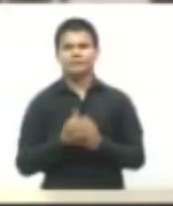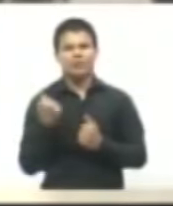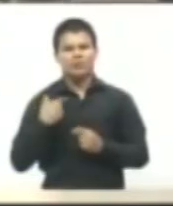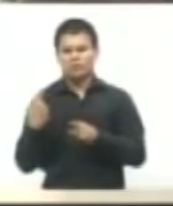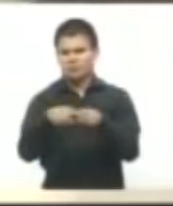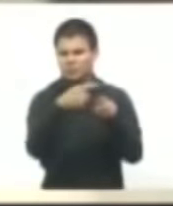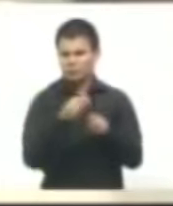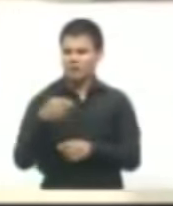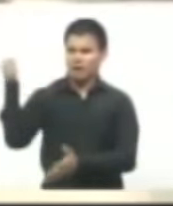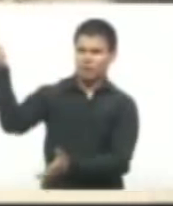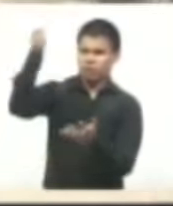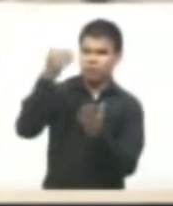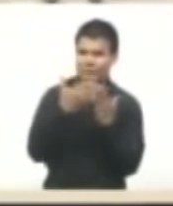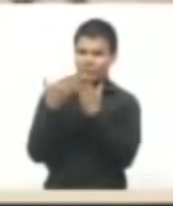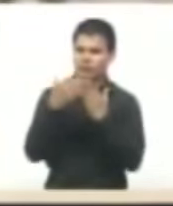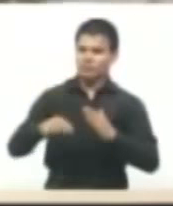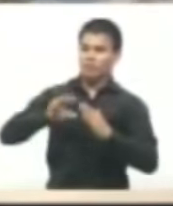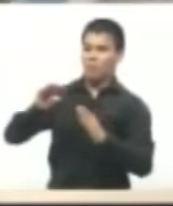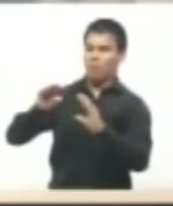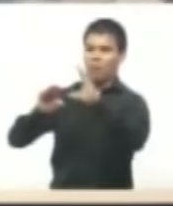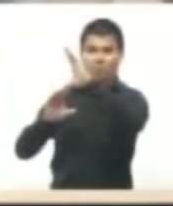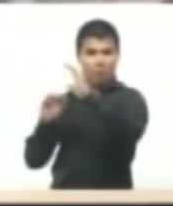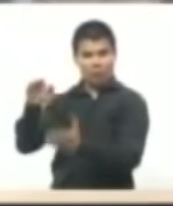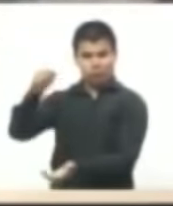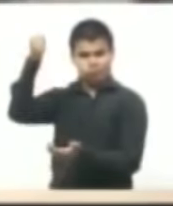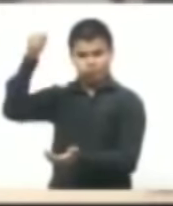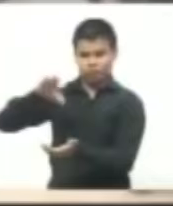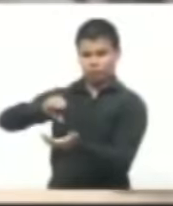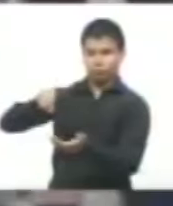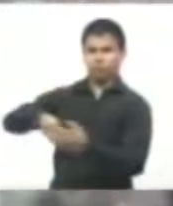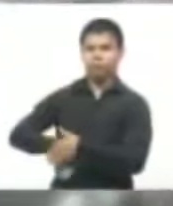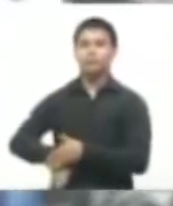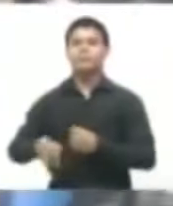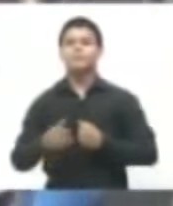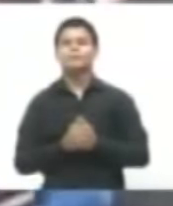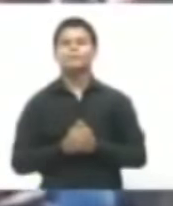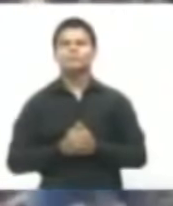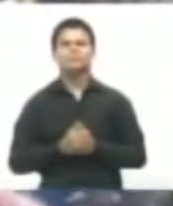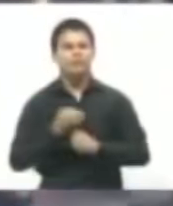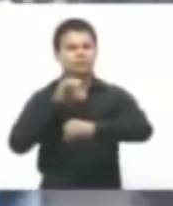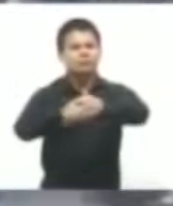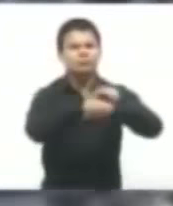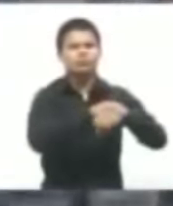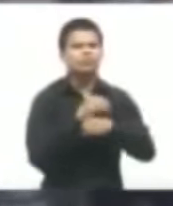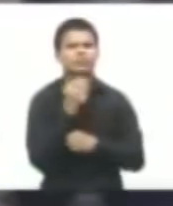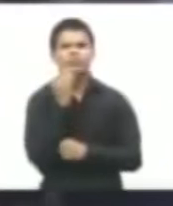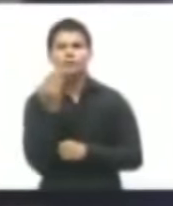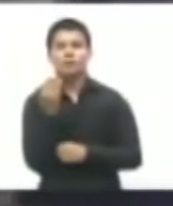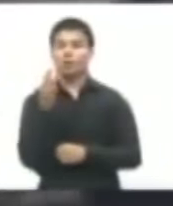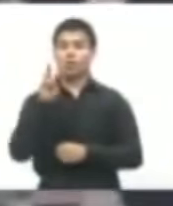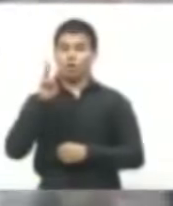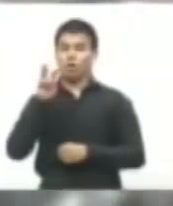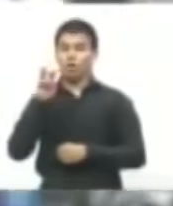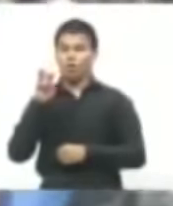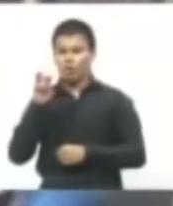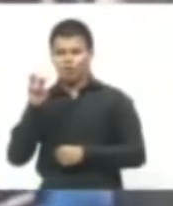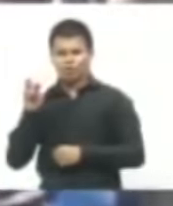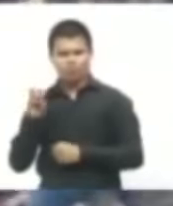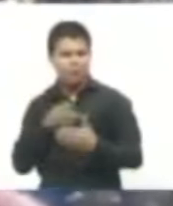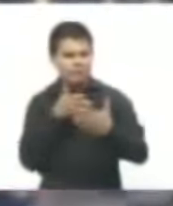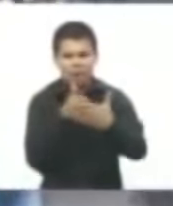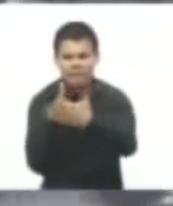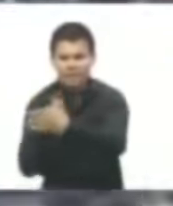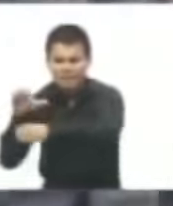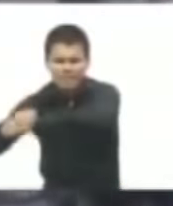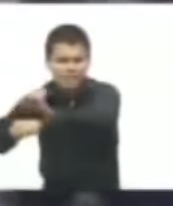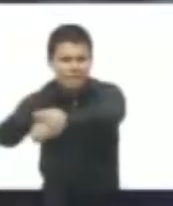educación, según los informes hallados por la Contraloría Departamental. Las capturas se produjeron en 8 allanamientos realizados por la Fiscalía,